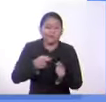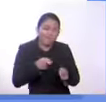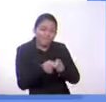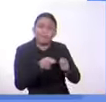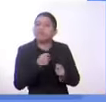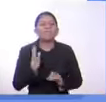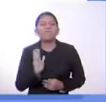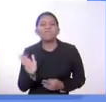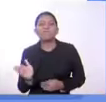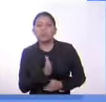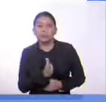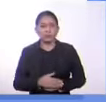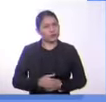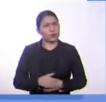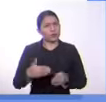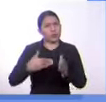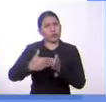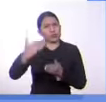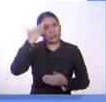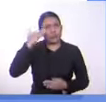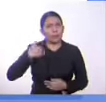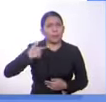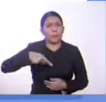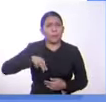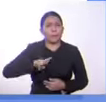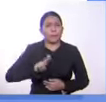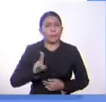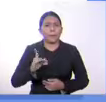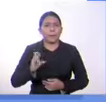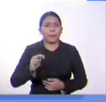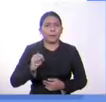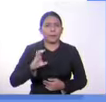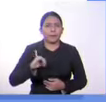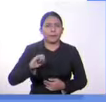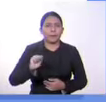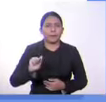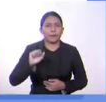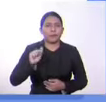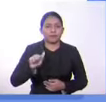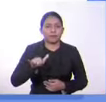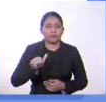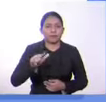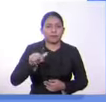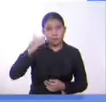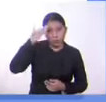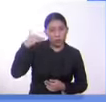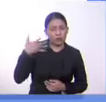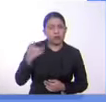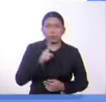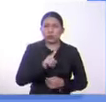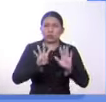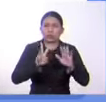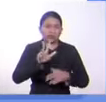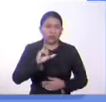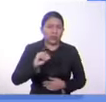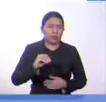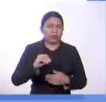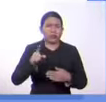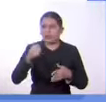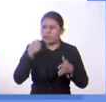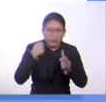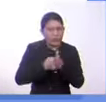de la famosa Prudencia Ayala, allá por los años 30, que más adelante, en la década de los 50, se le va a